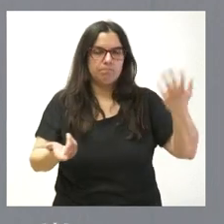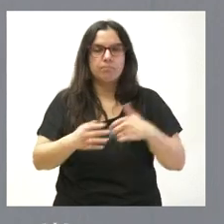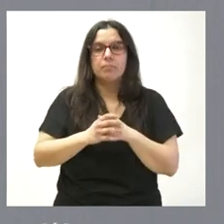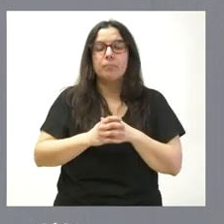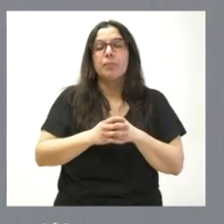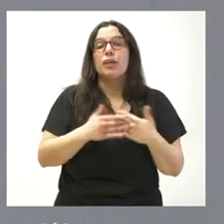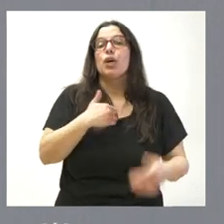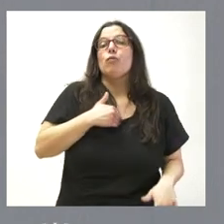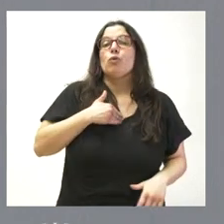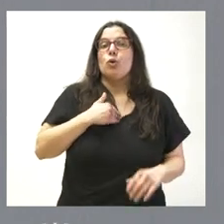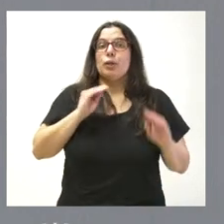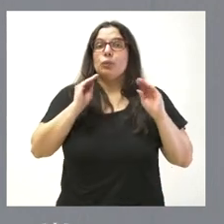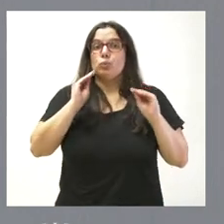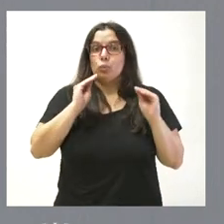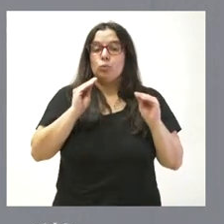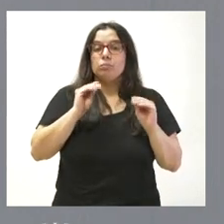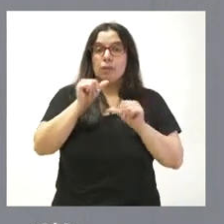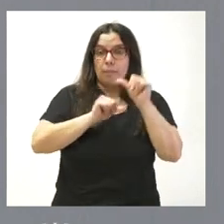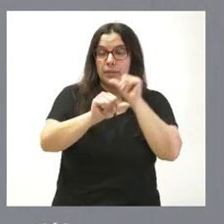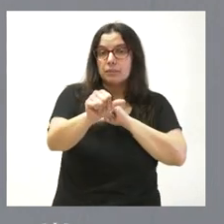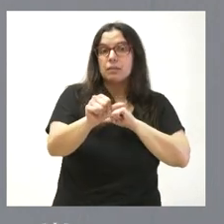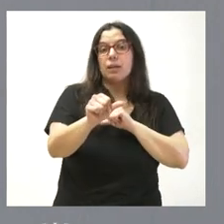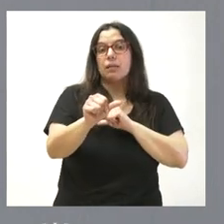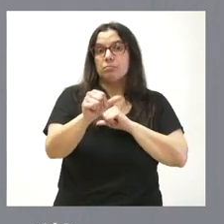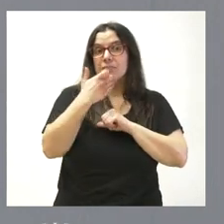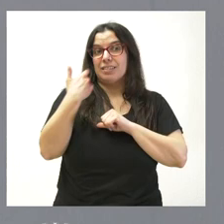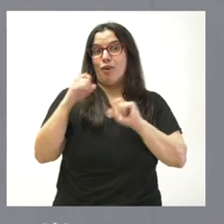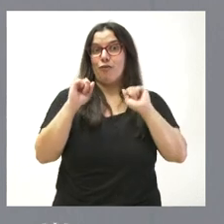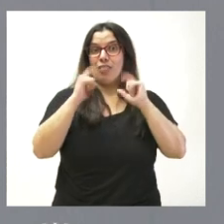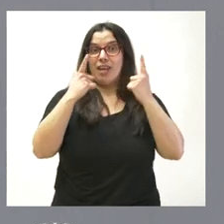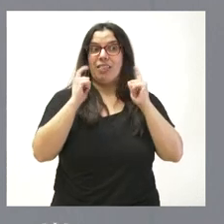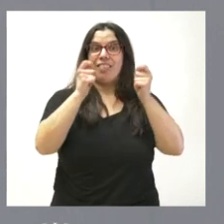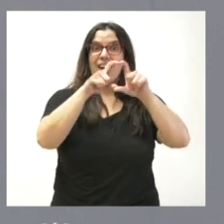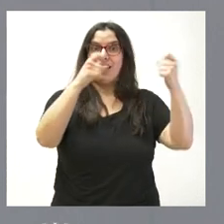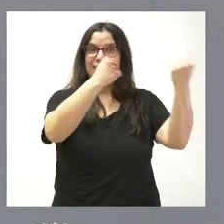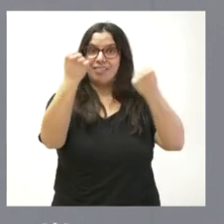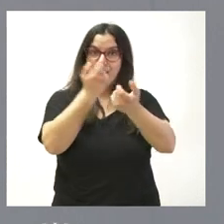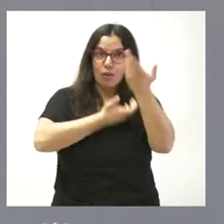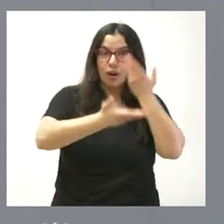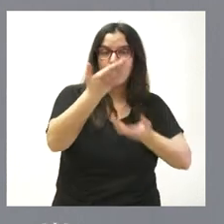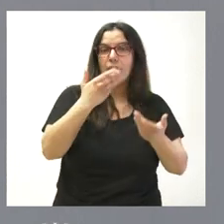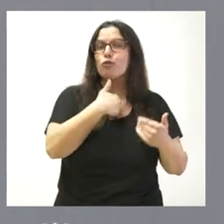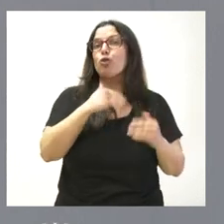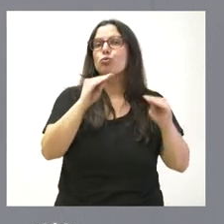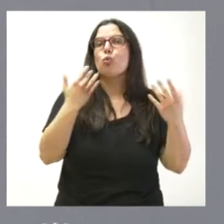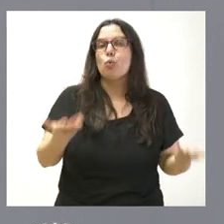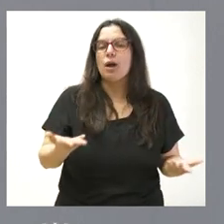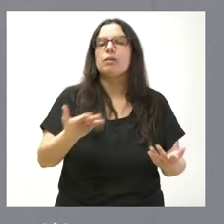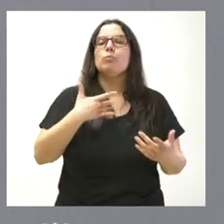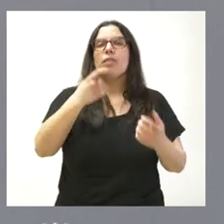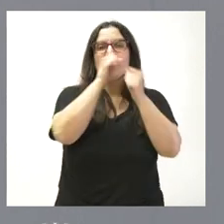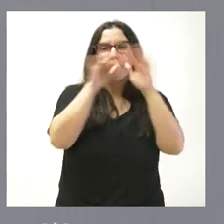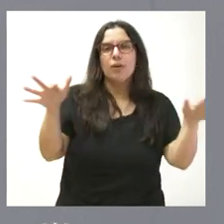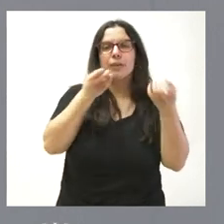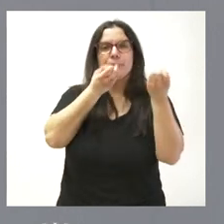las funciones que van a desarrollar las organizaciones profesionales agrarias al ser consideradas entidades colaboradoras se encuentra realizar labores de divulgación e